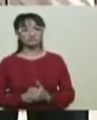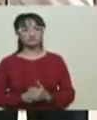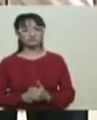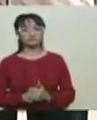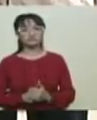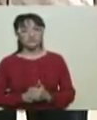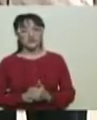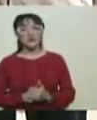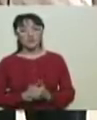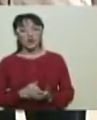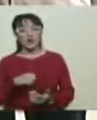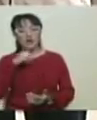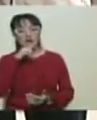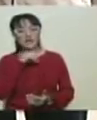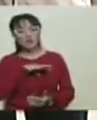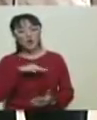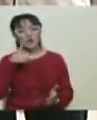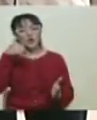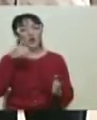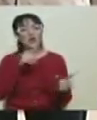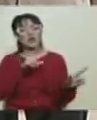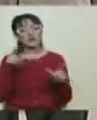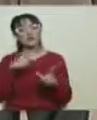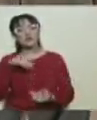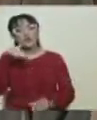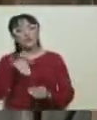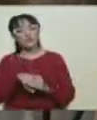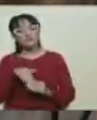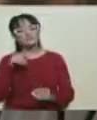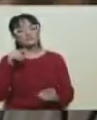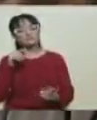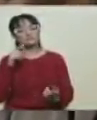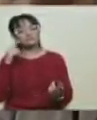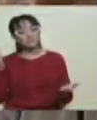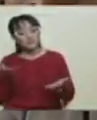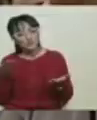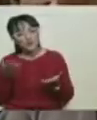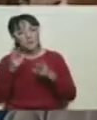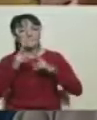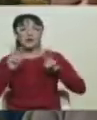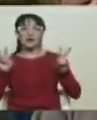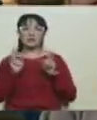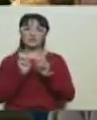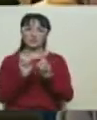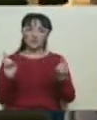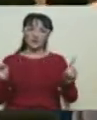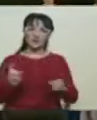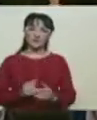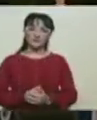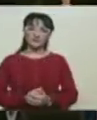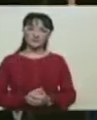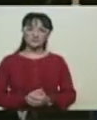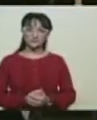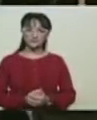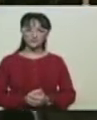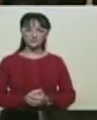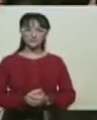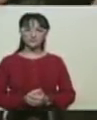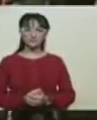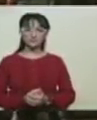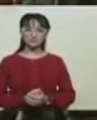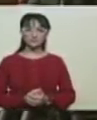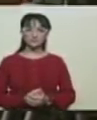hecho histórico de hoy, 20 de mayo. Voté por la paz, voté por la democracia, voté, ¿sí? Queda uno